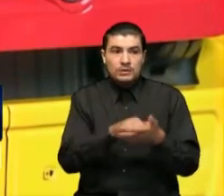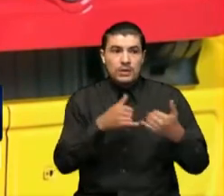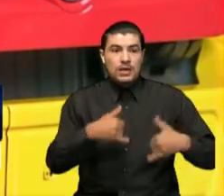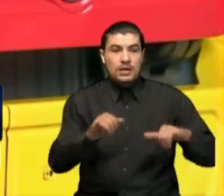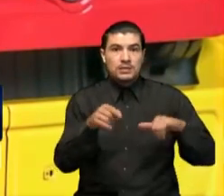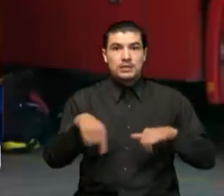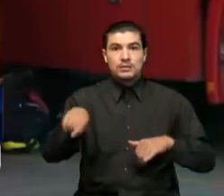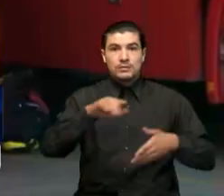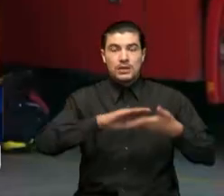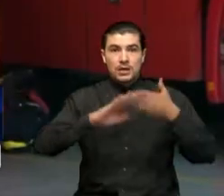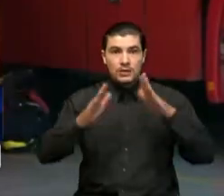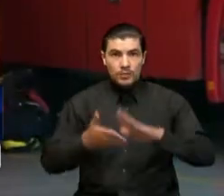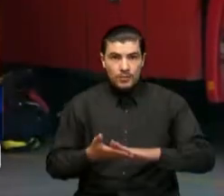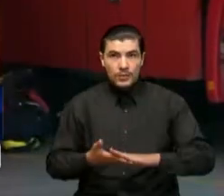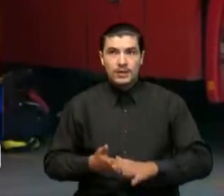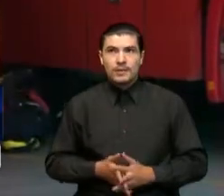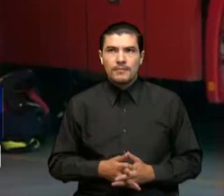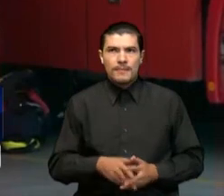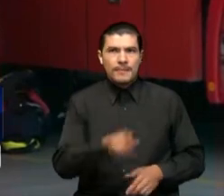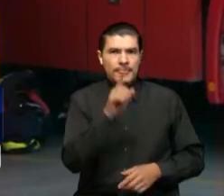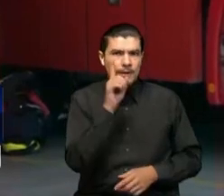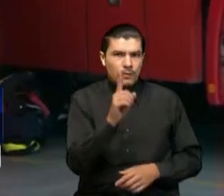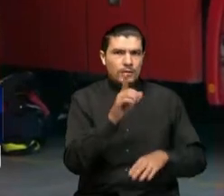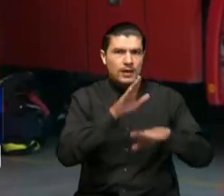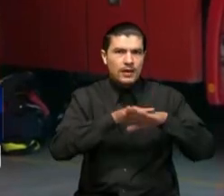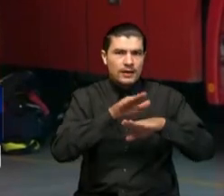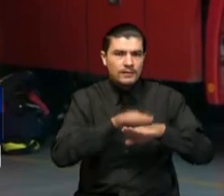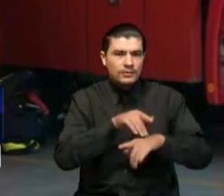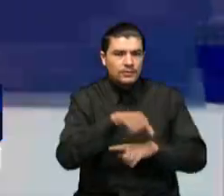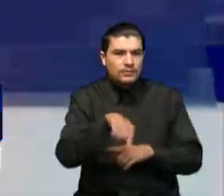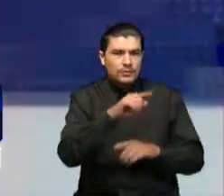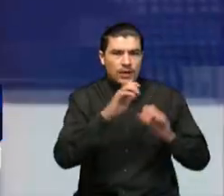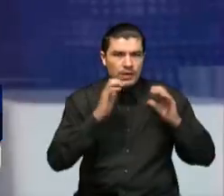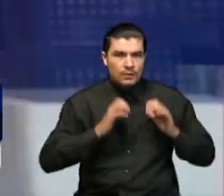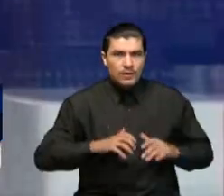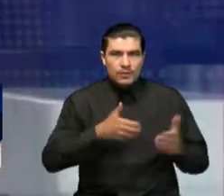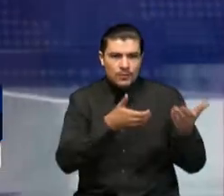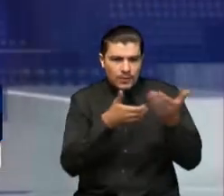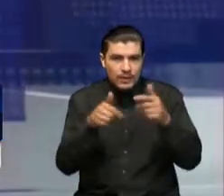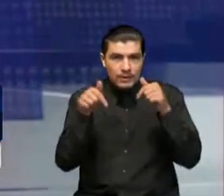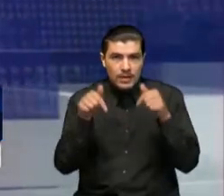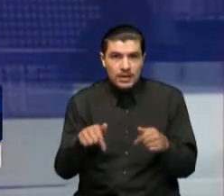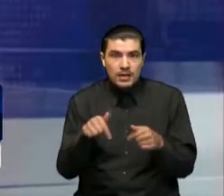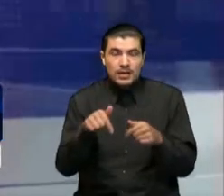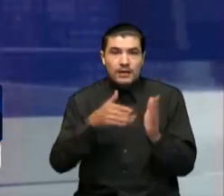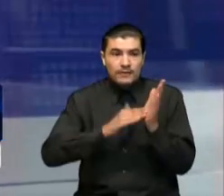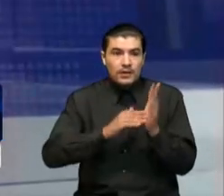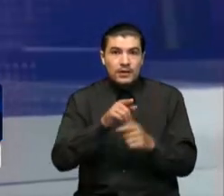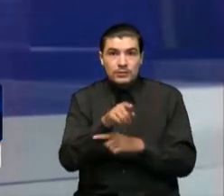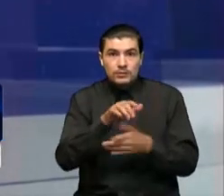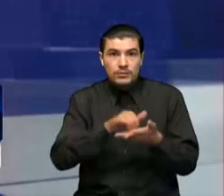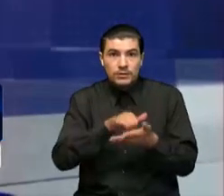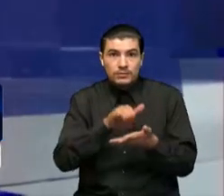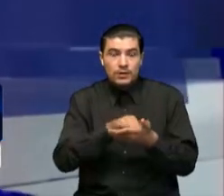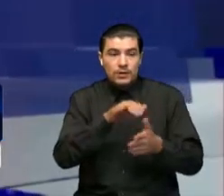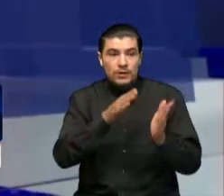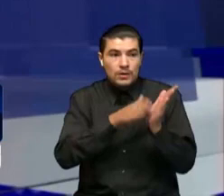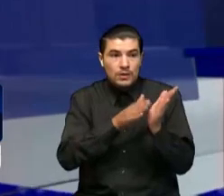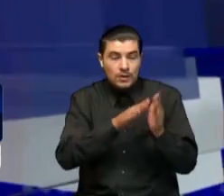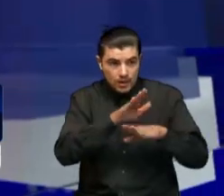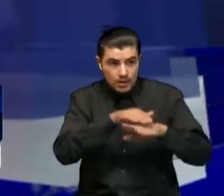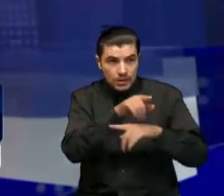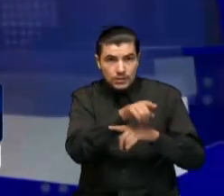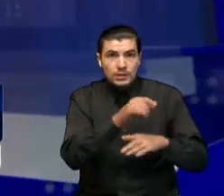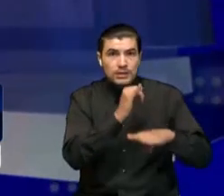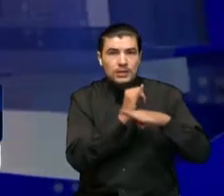comunidad una alerta lanzó el cuerpo de bomberos de floridablanca a través de este volante la institución